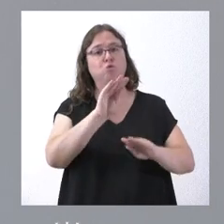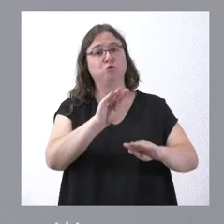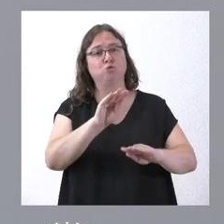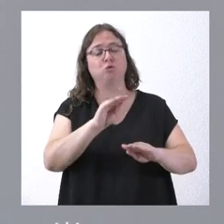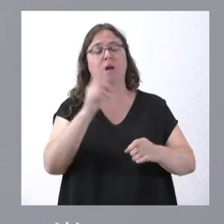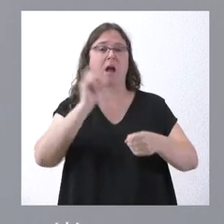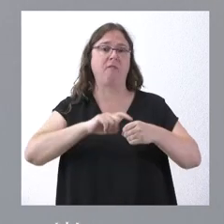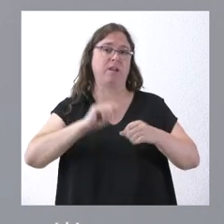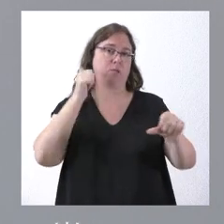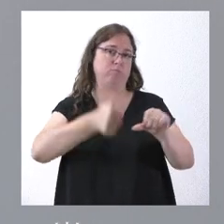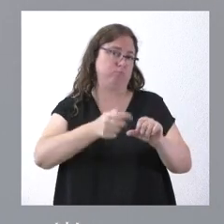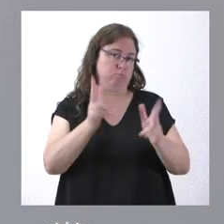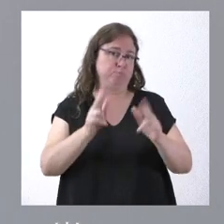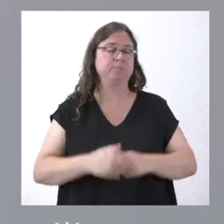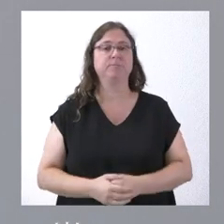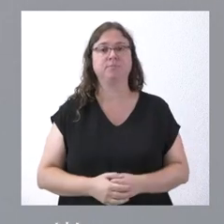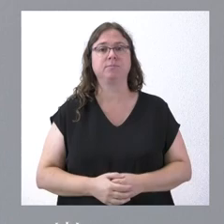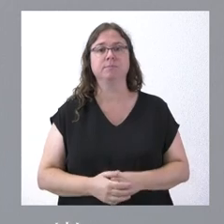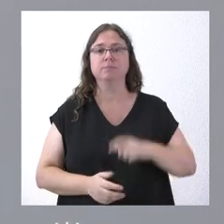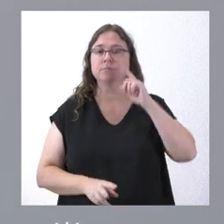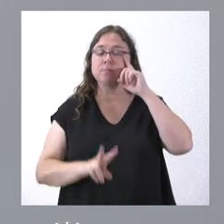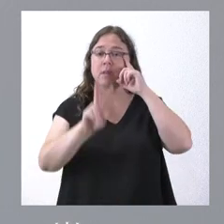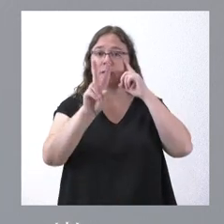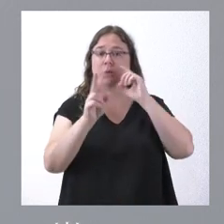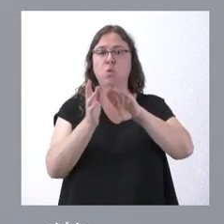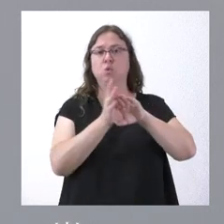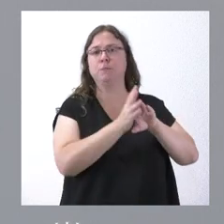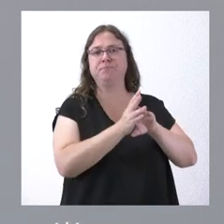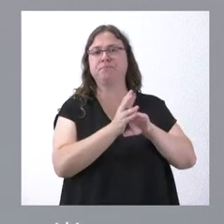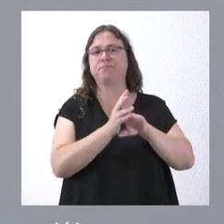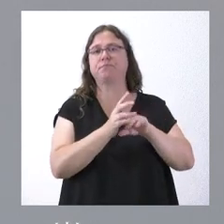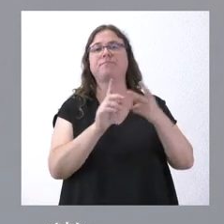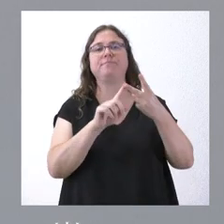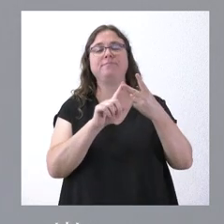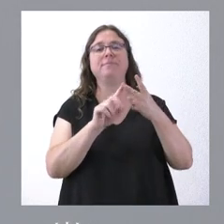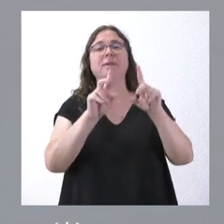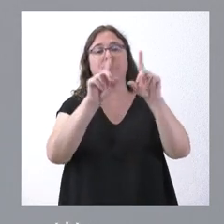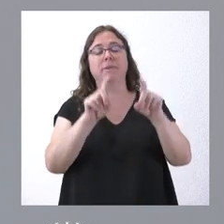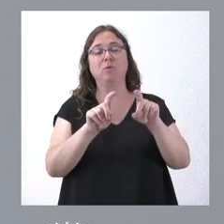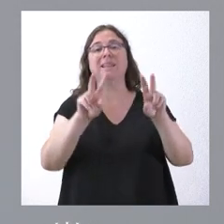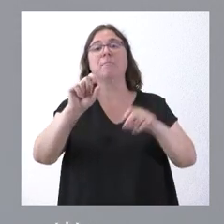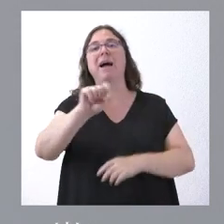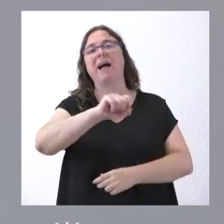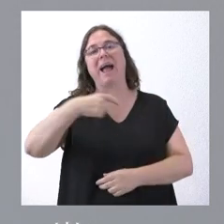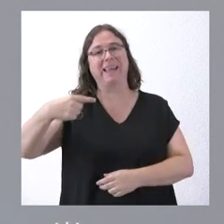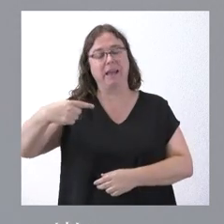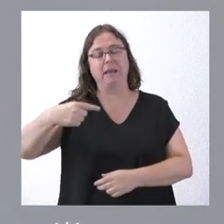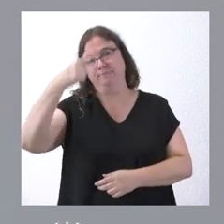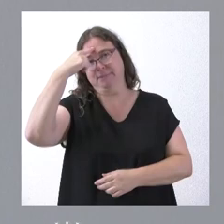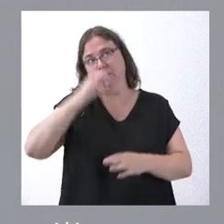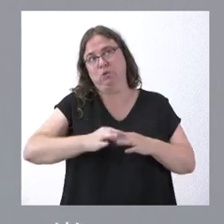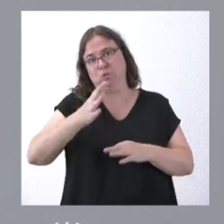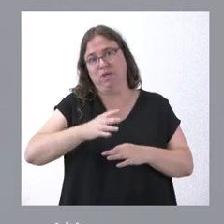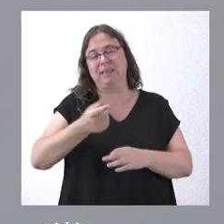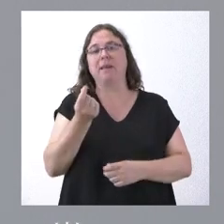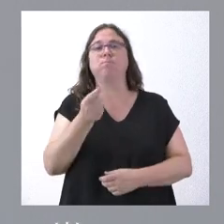afiliado que estime más oportuno. En segundo lugar, el tema de los alquileres. Afortunadamente, en Castilla y León saben ustedes que el coste de los alquileres